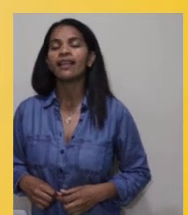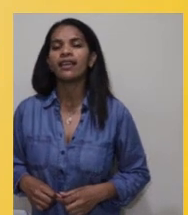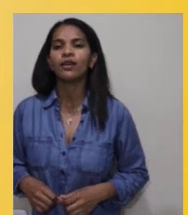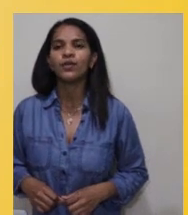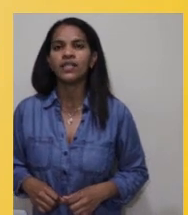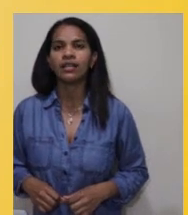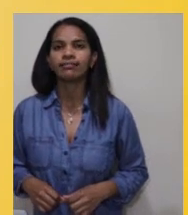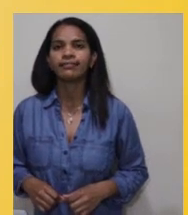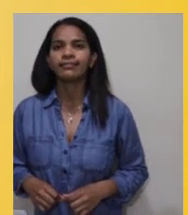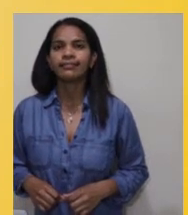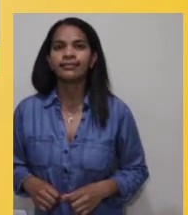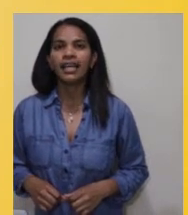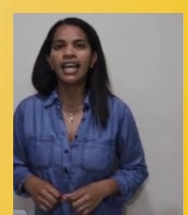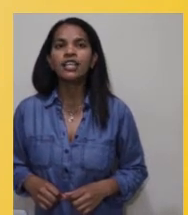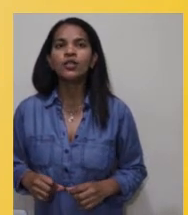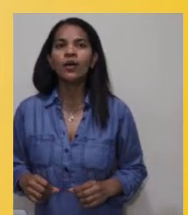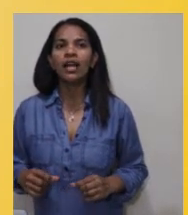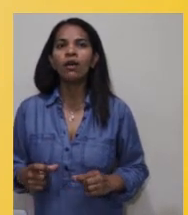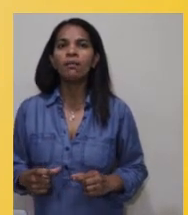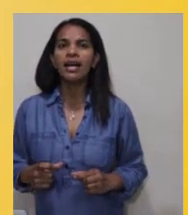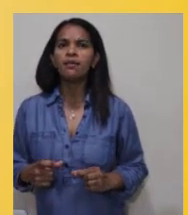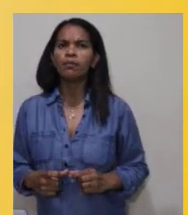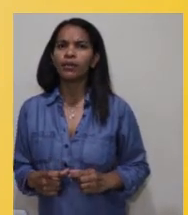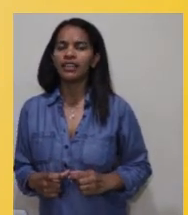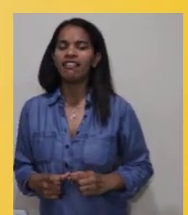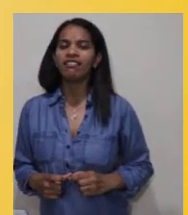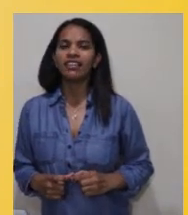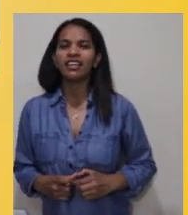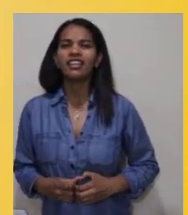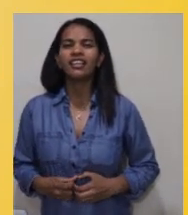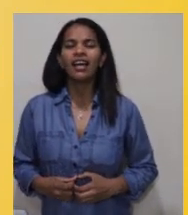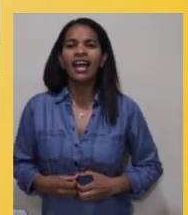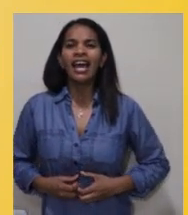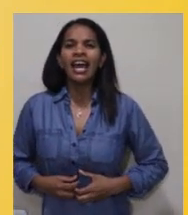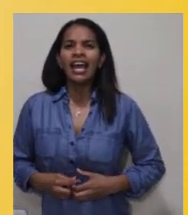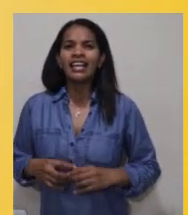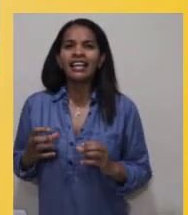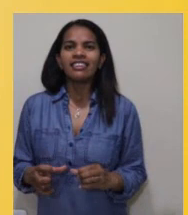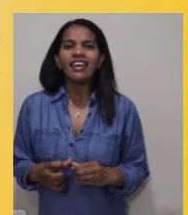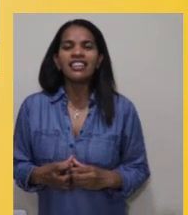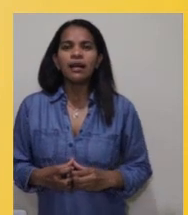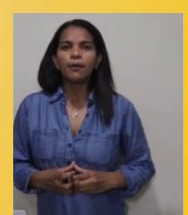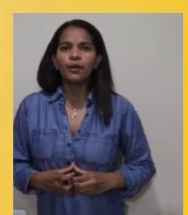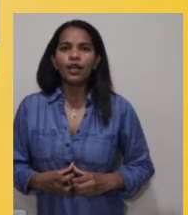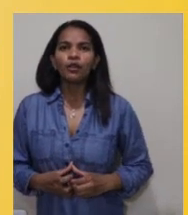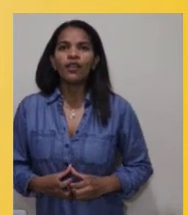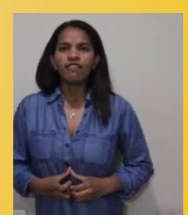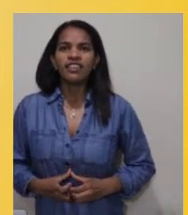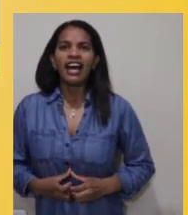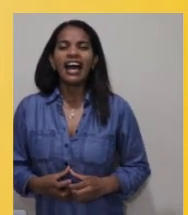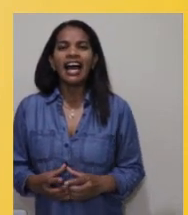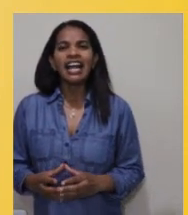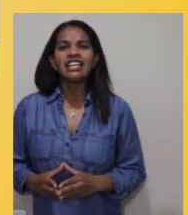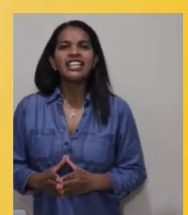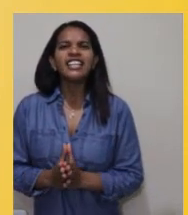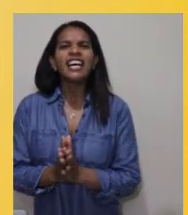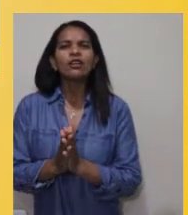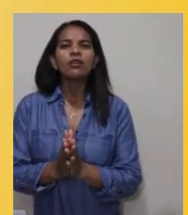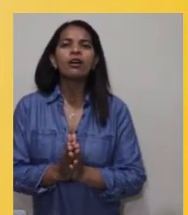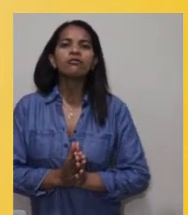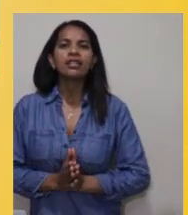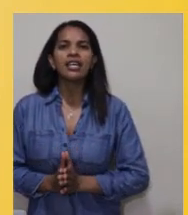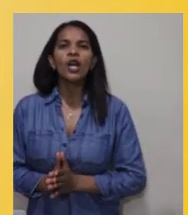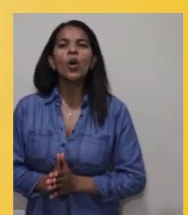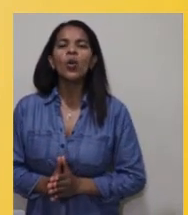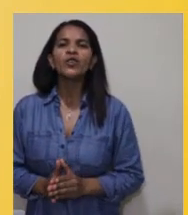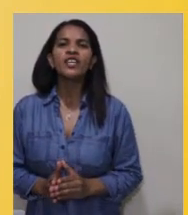su verdadero ser. Eso es lo más importante que tiene el proyecto de vida.